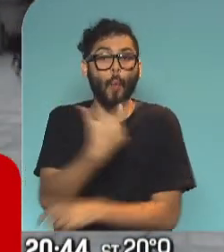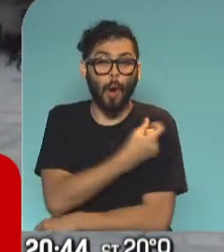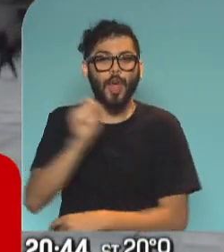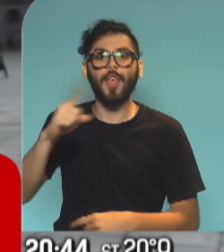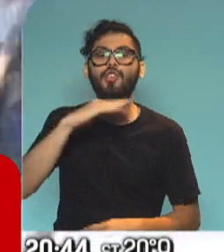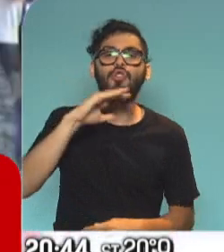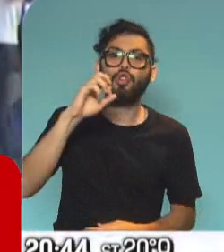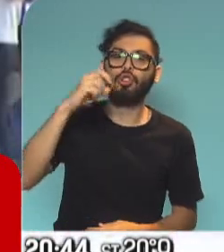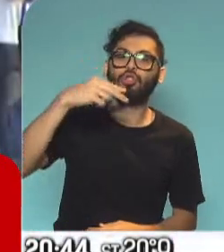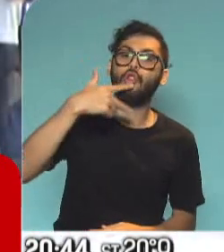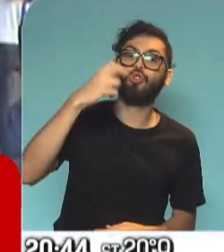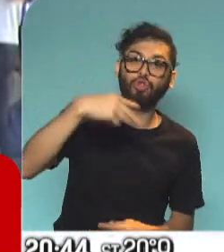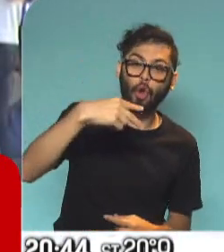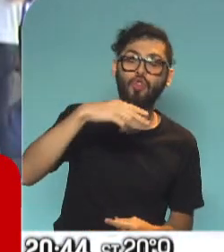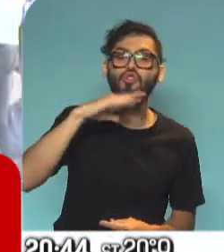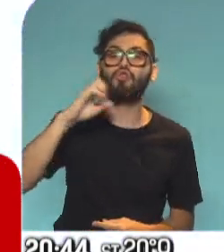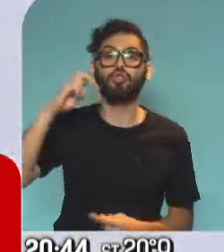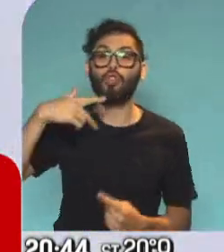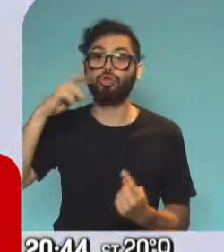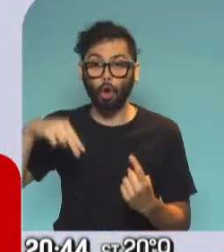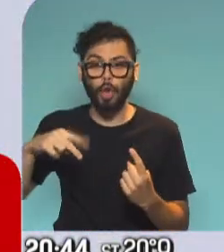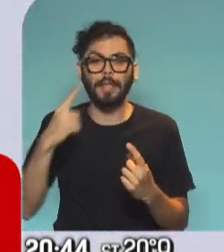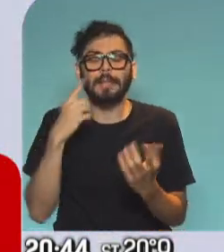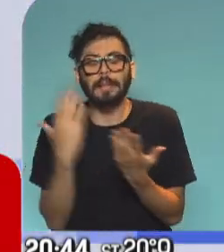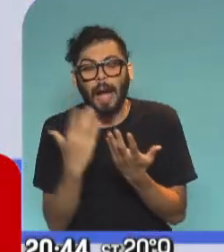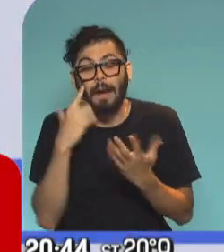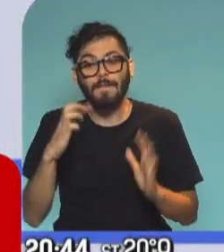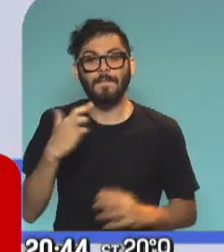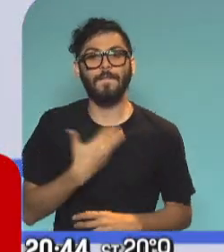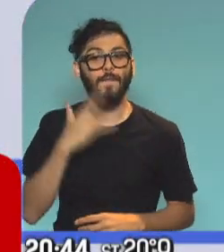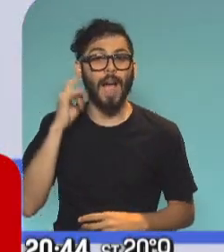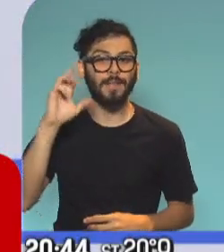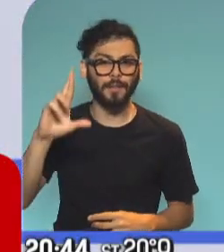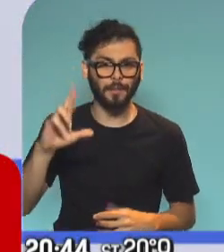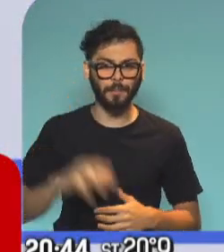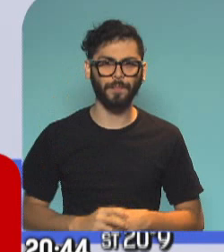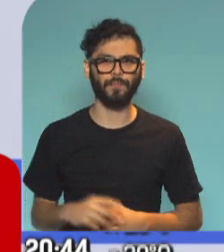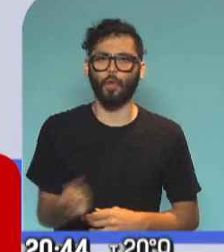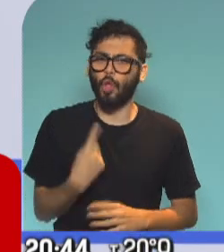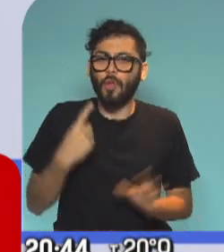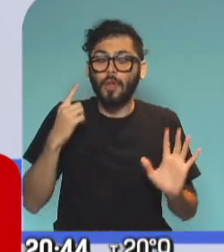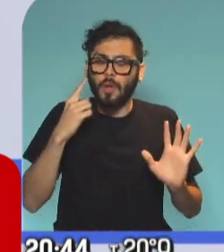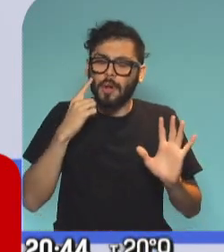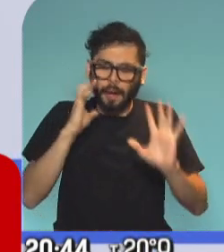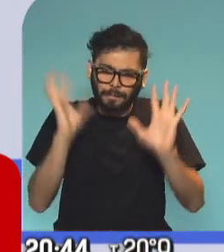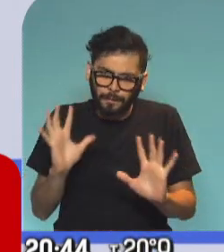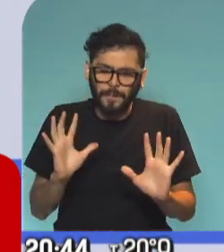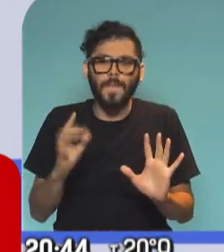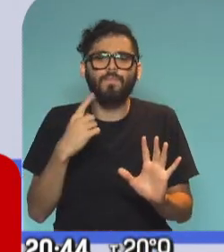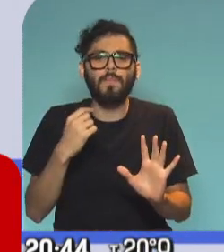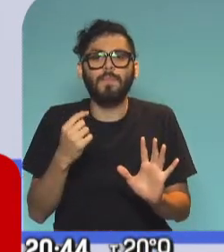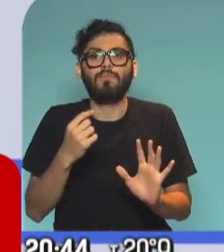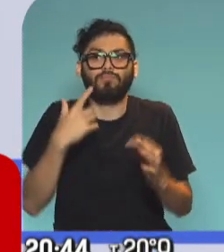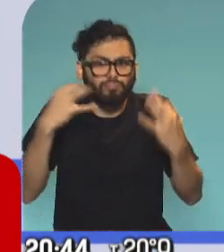y están estudiando la de Pfizer. Nuestras previsiones son, en casi cualquier escenario razonable, que una parte